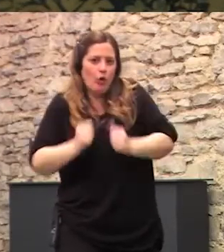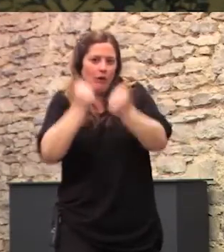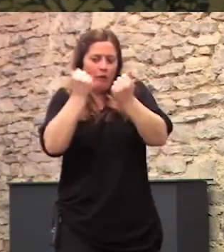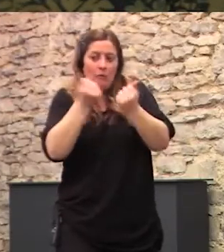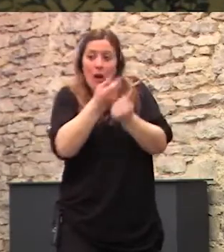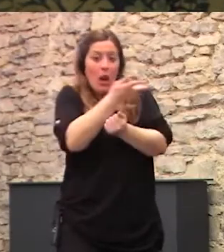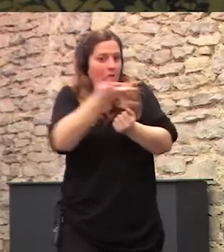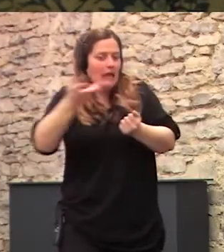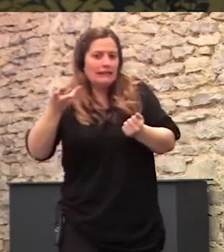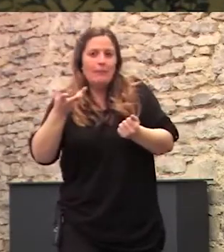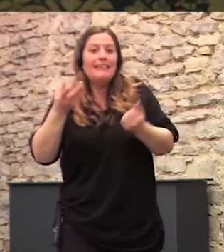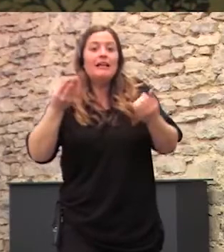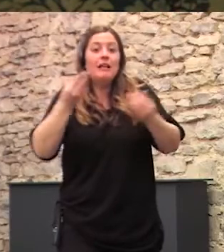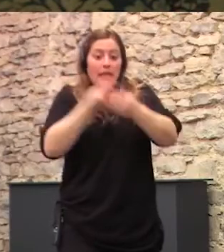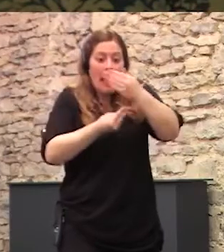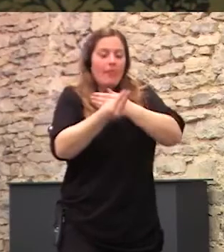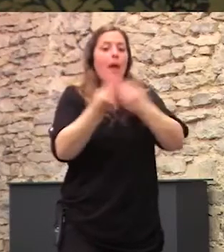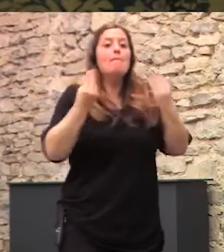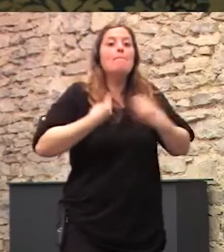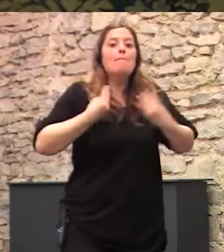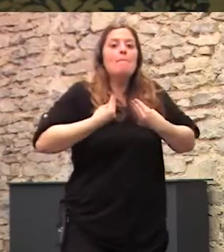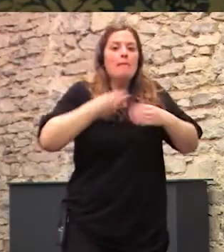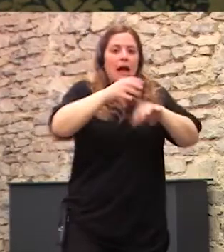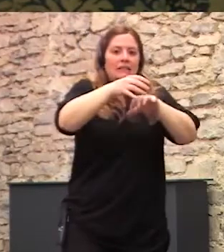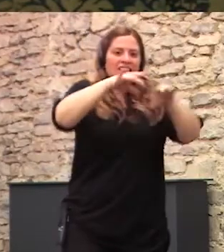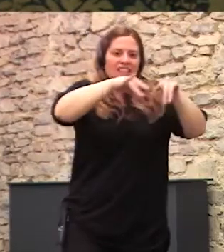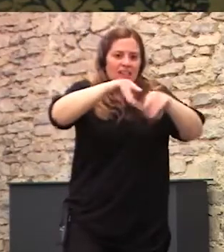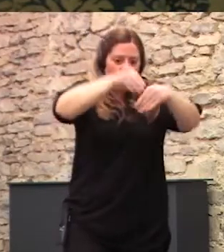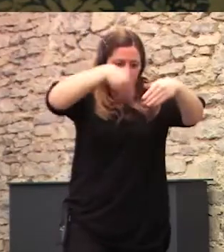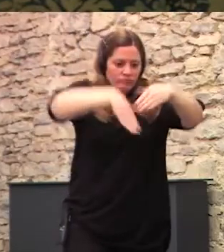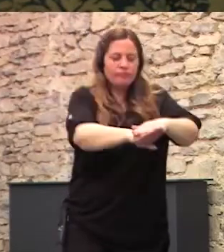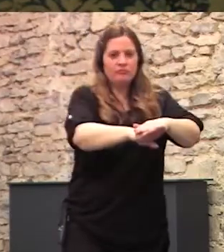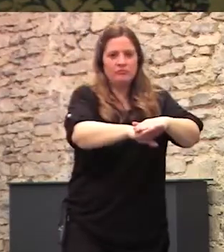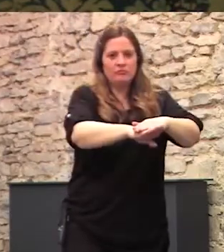vivas. Las mujeres, como he dicho, pues sí,